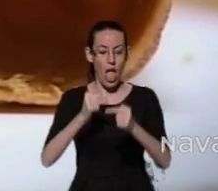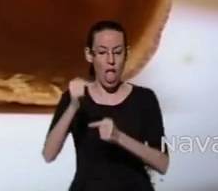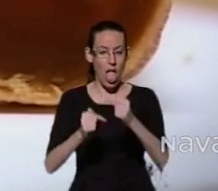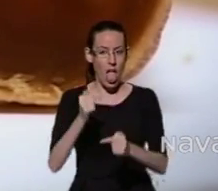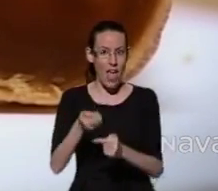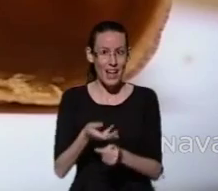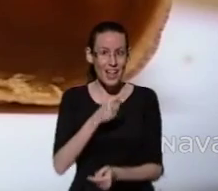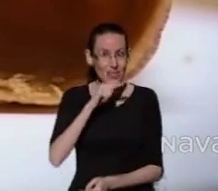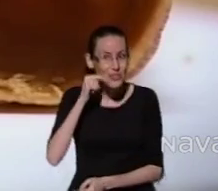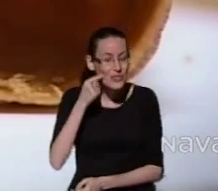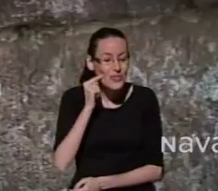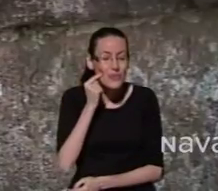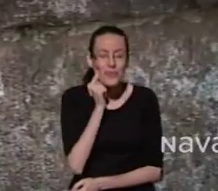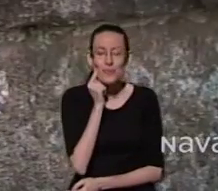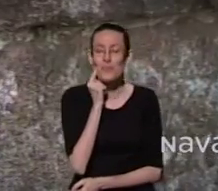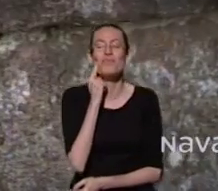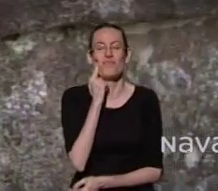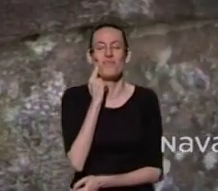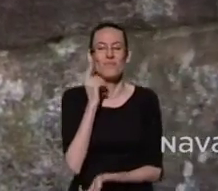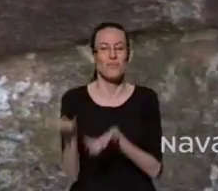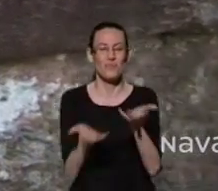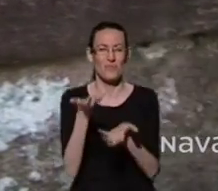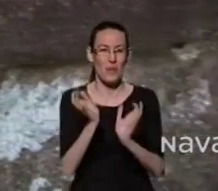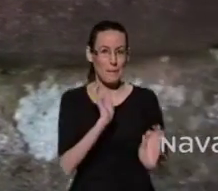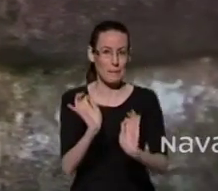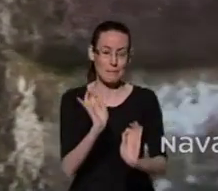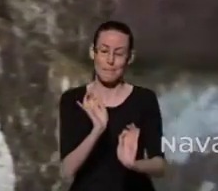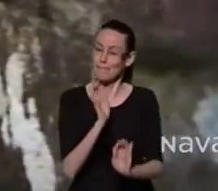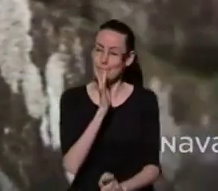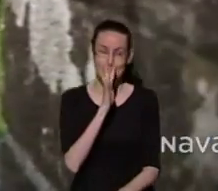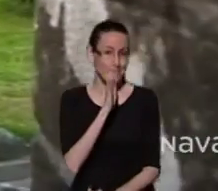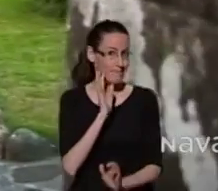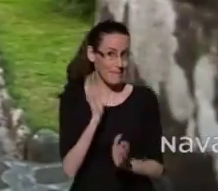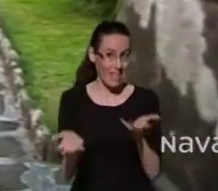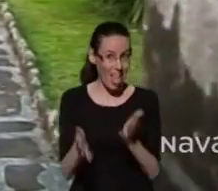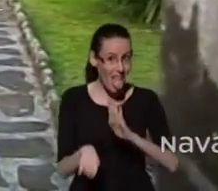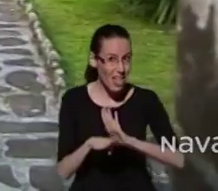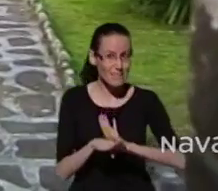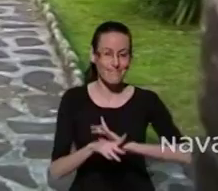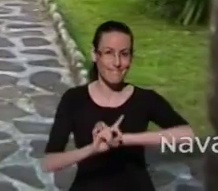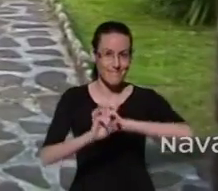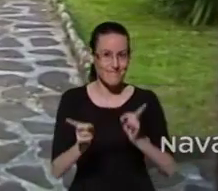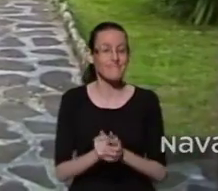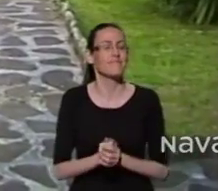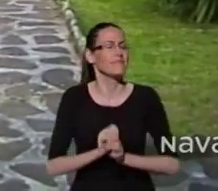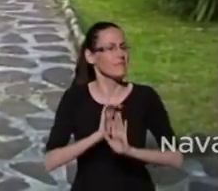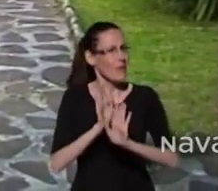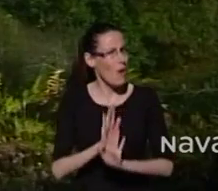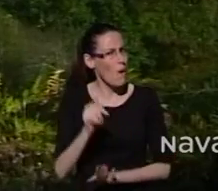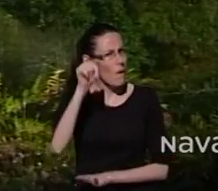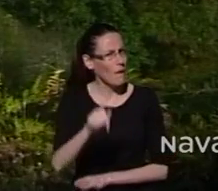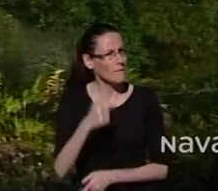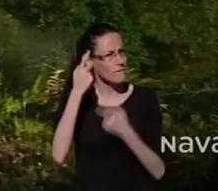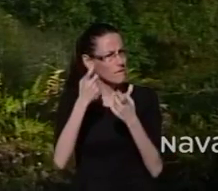Qué pena que ya no se elaboren en la localidad que los ha hecho suyos. En fin, hoy intentaremos dar con la receta y, cómo